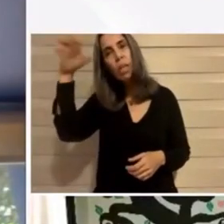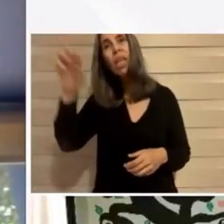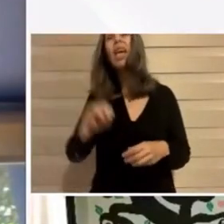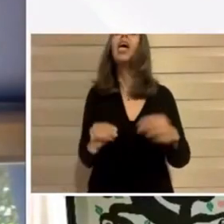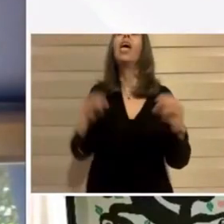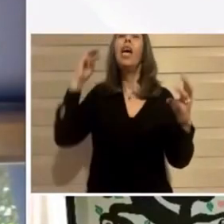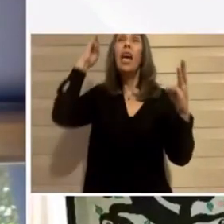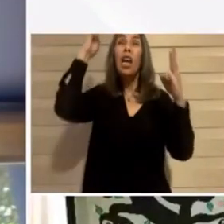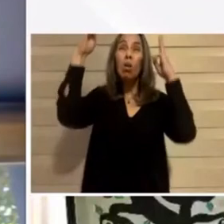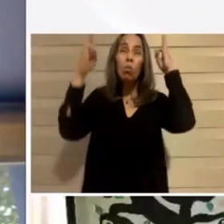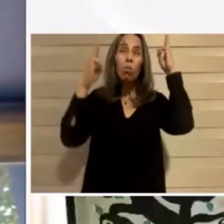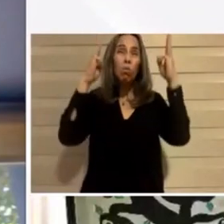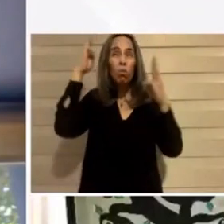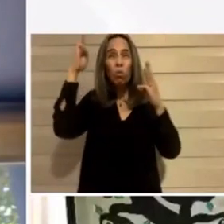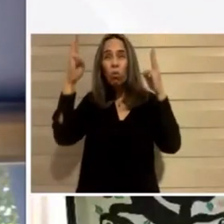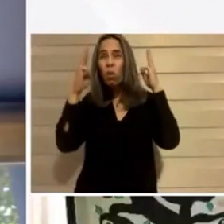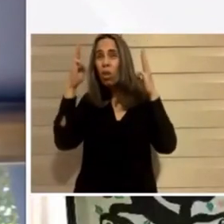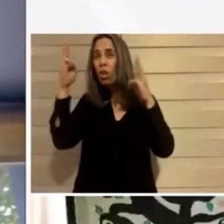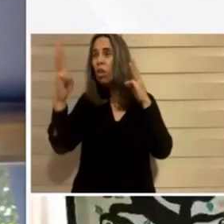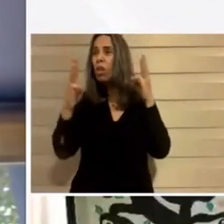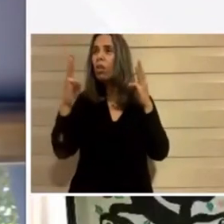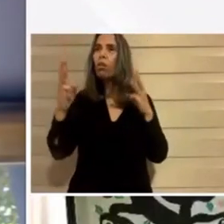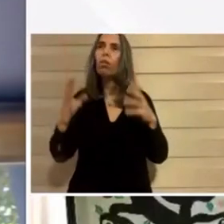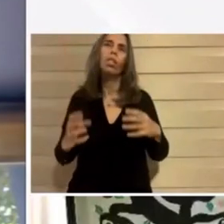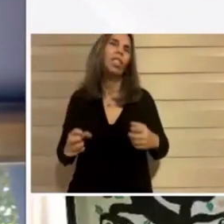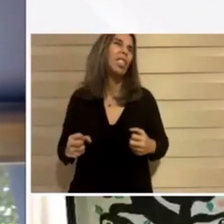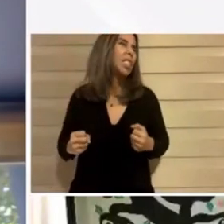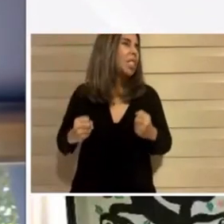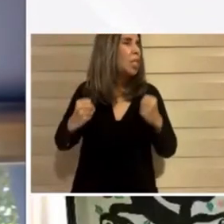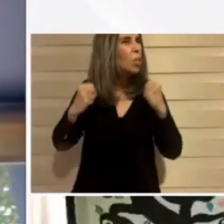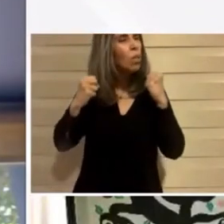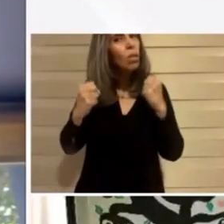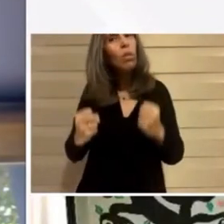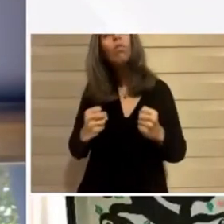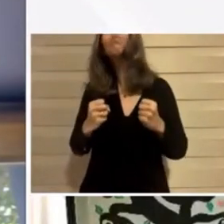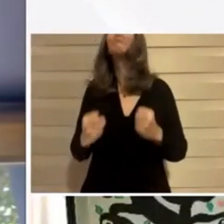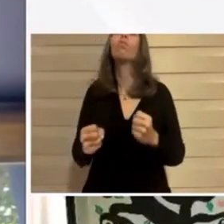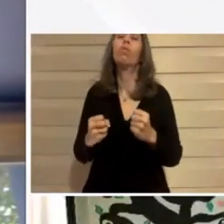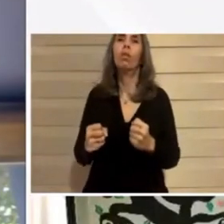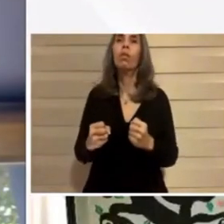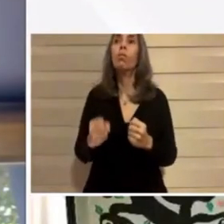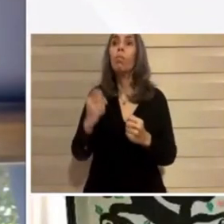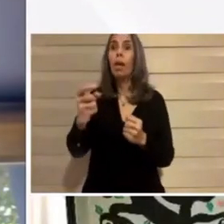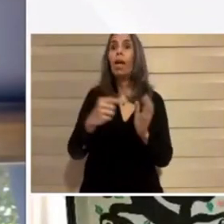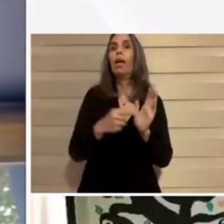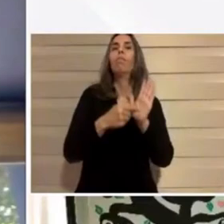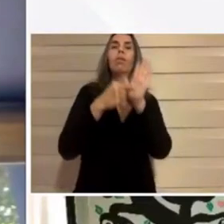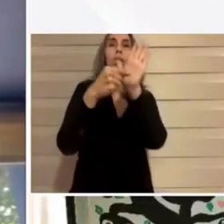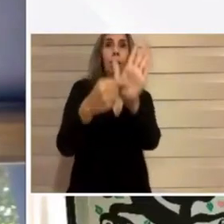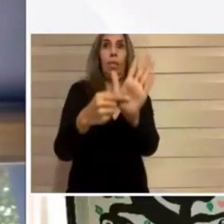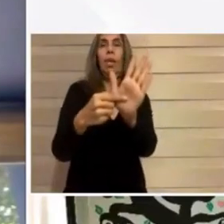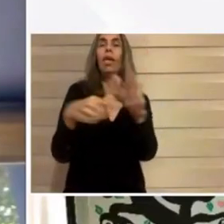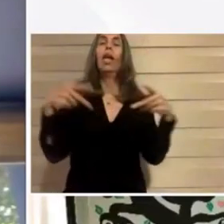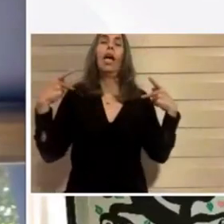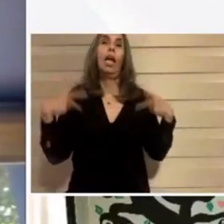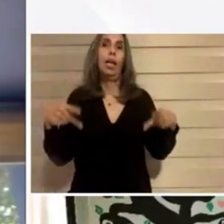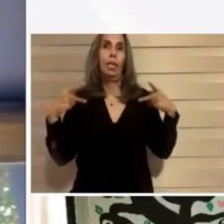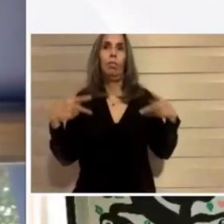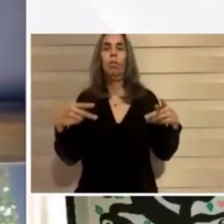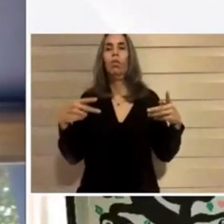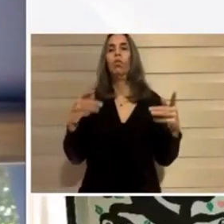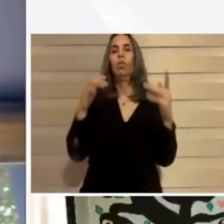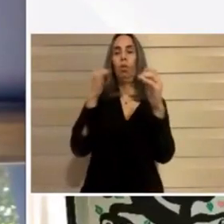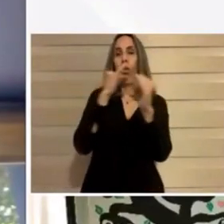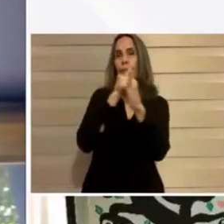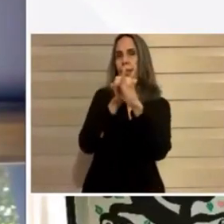poner a disposición de una comunidad virtual, de una comunidad mucho más elástica, lo que